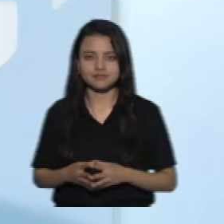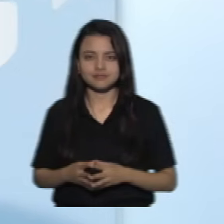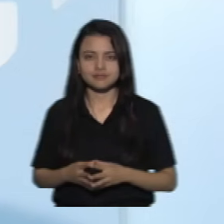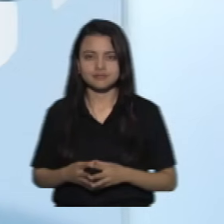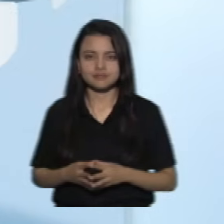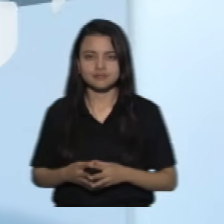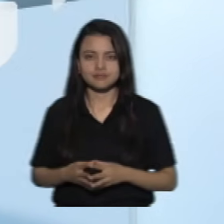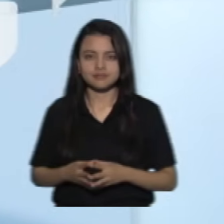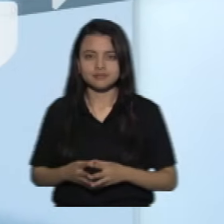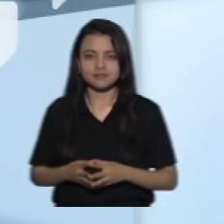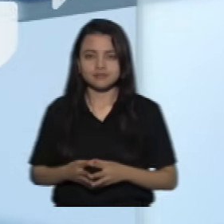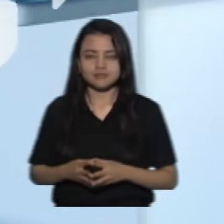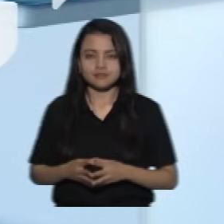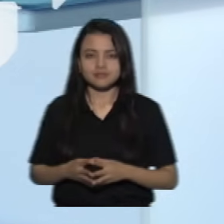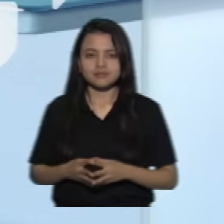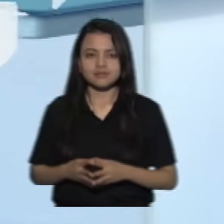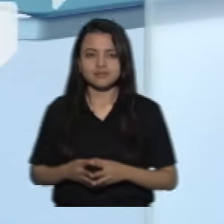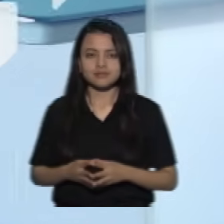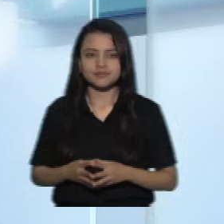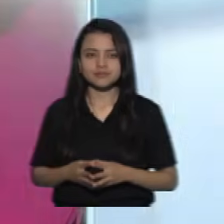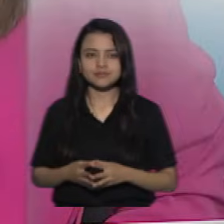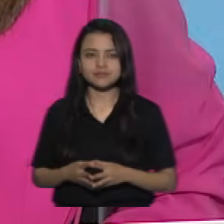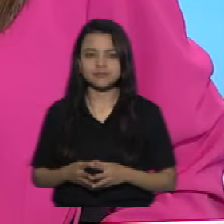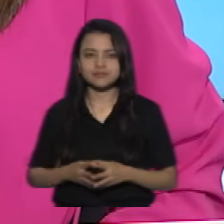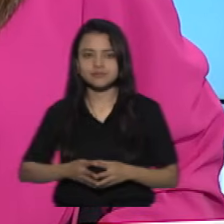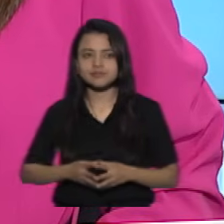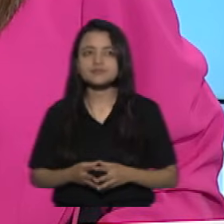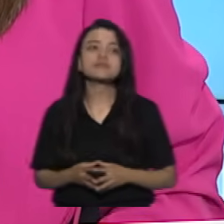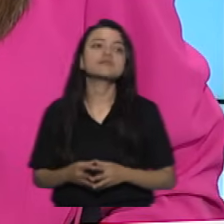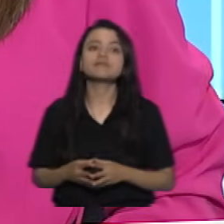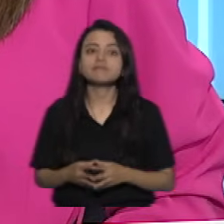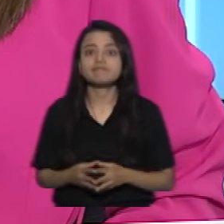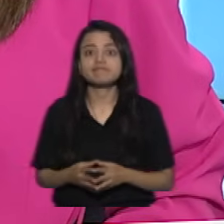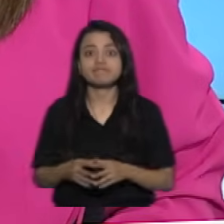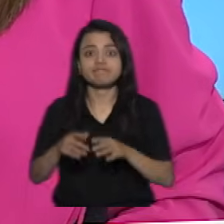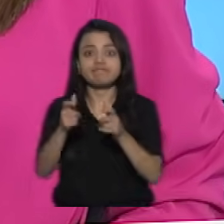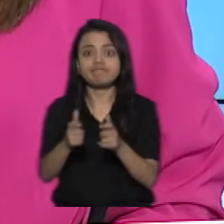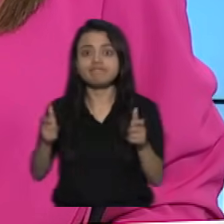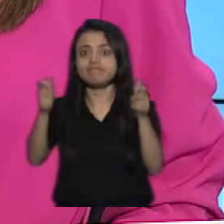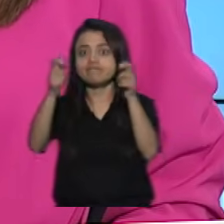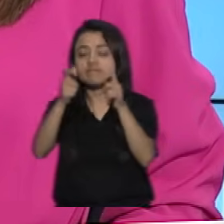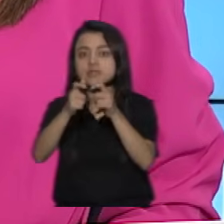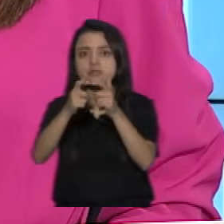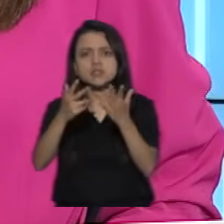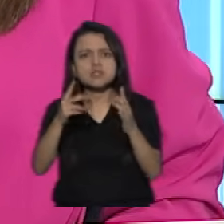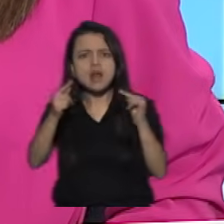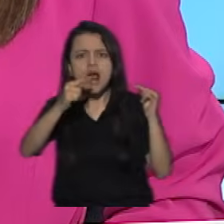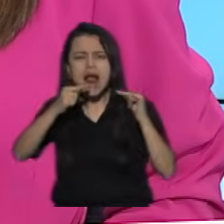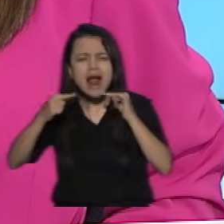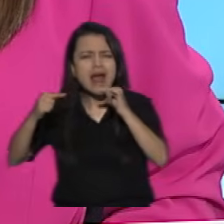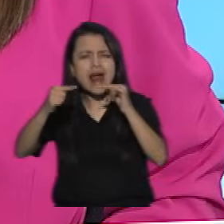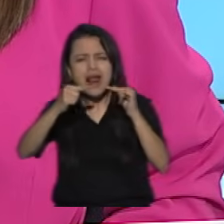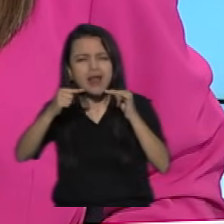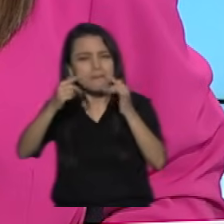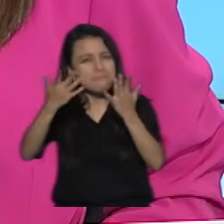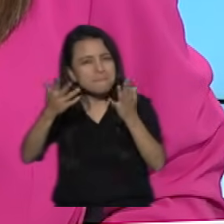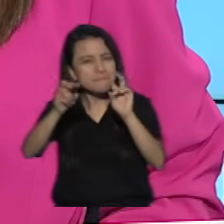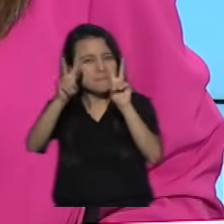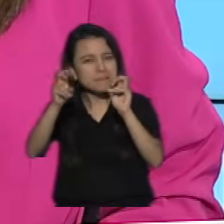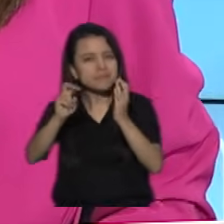Noticia en desarrollo en CMI. Se calienta el debate de la reforma a la salud en el Congreso de la